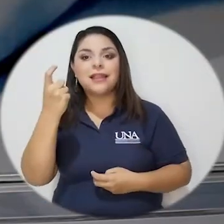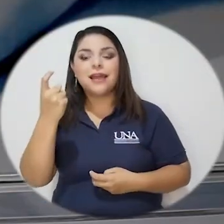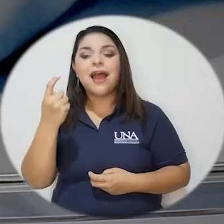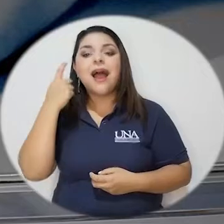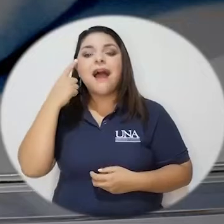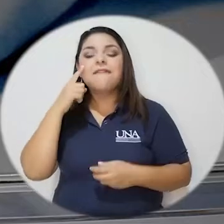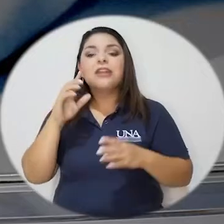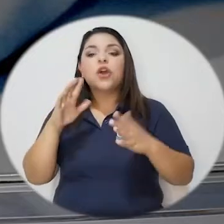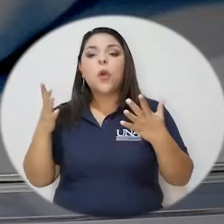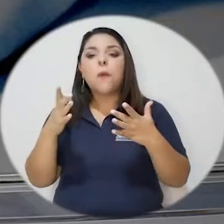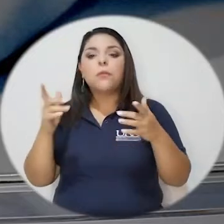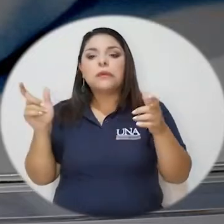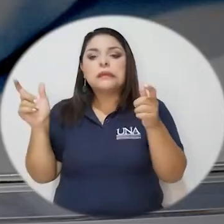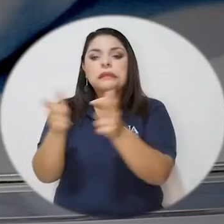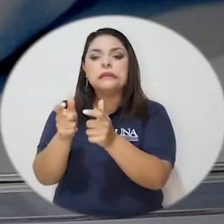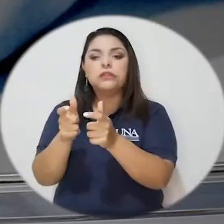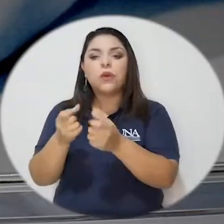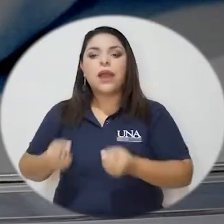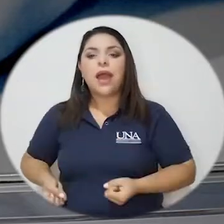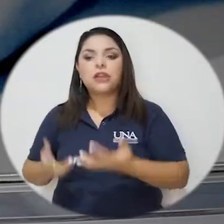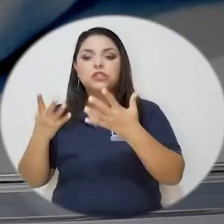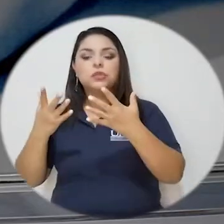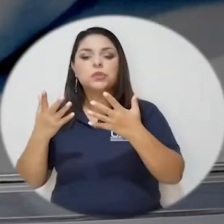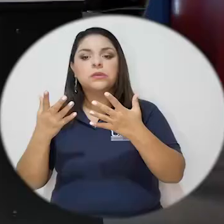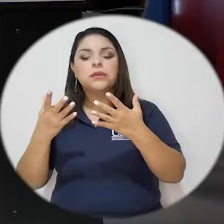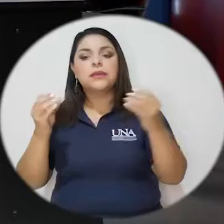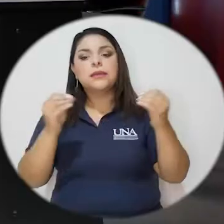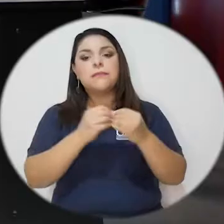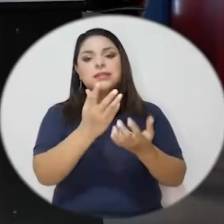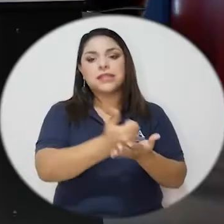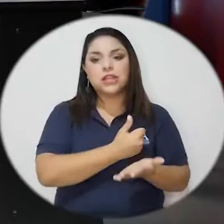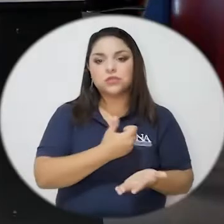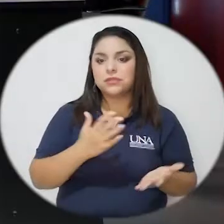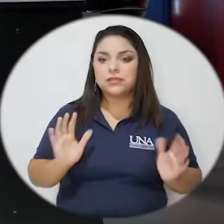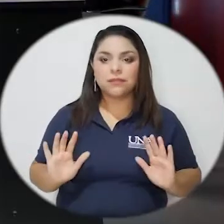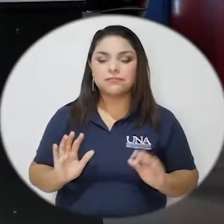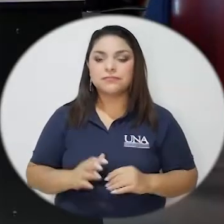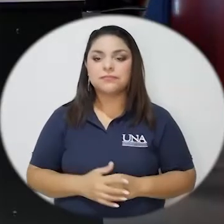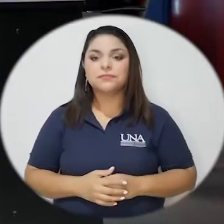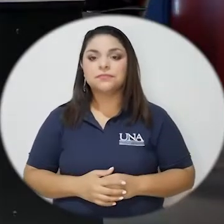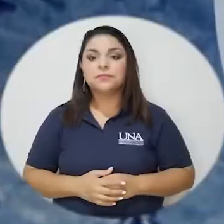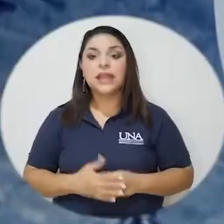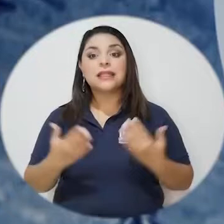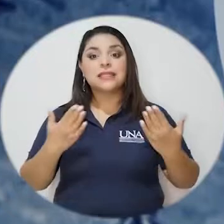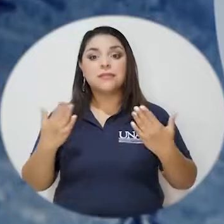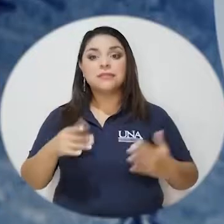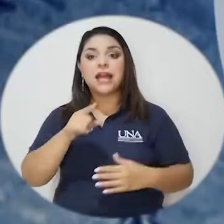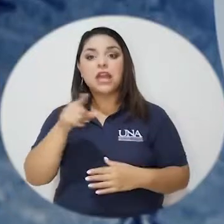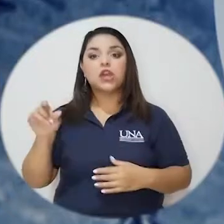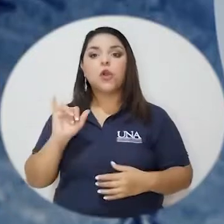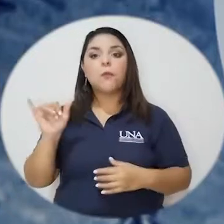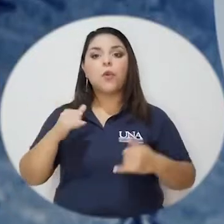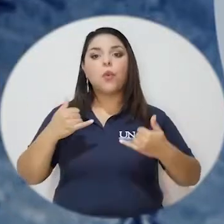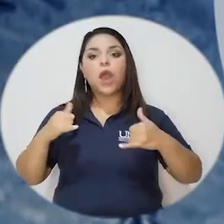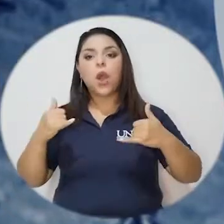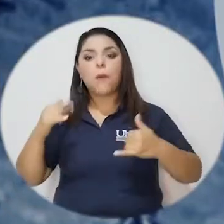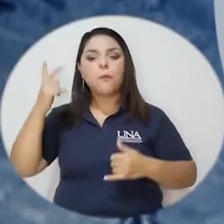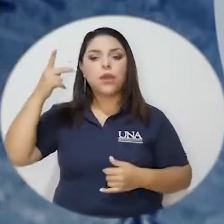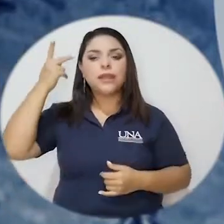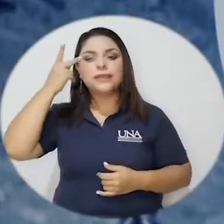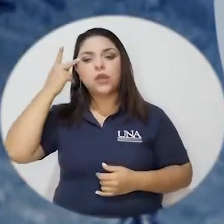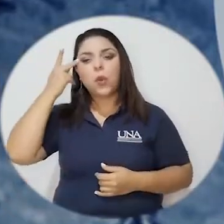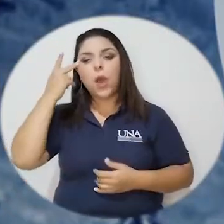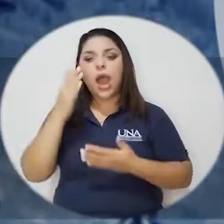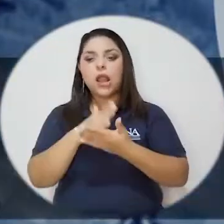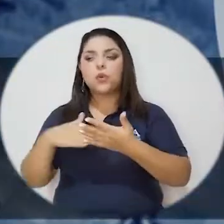cierro la brecha entre ingresos y gastos fiscales. También podría haber ahí un poco de juego político de parte de algunos sectores que no están